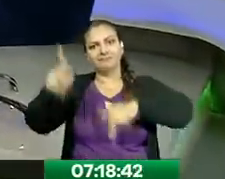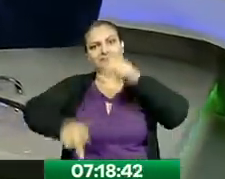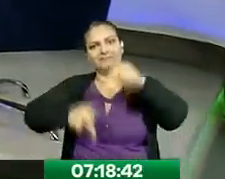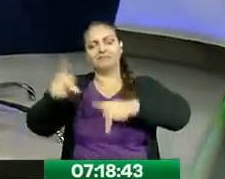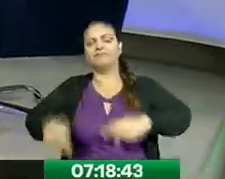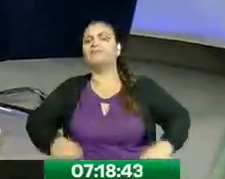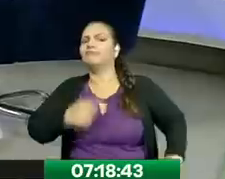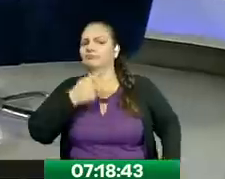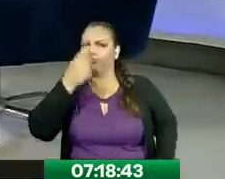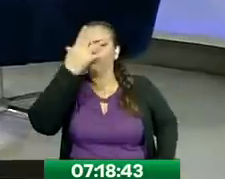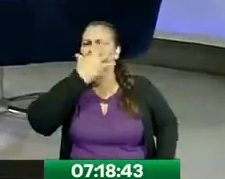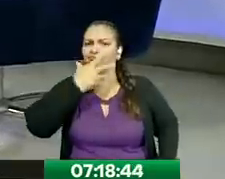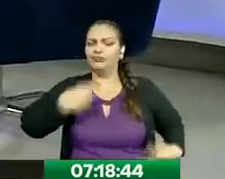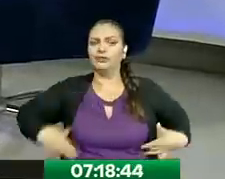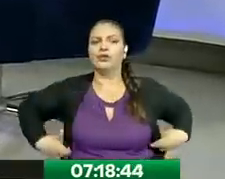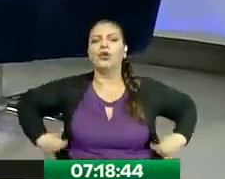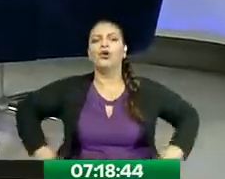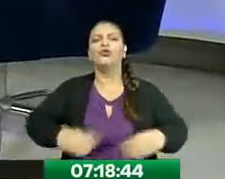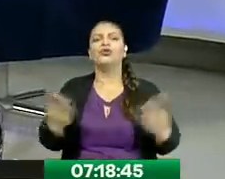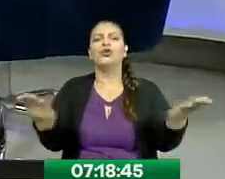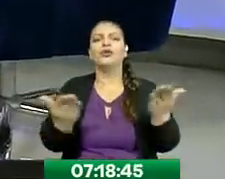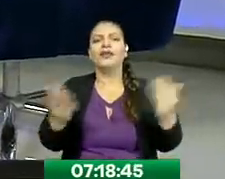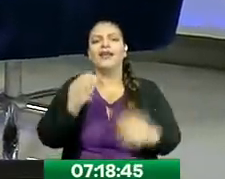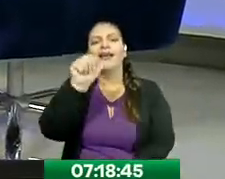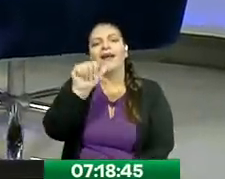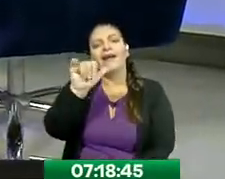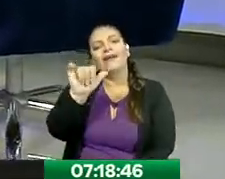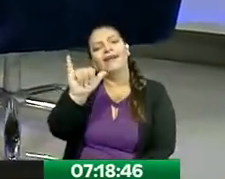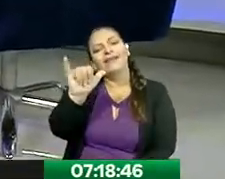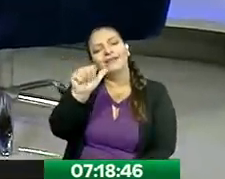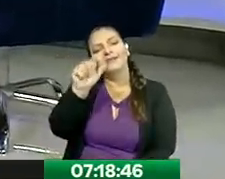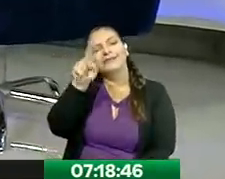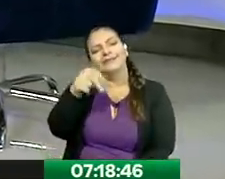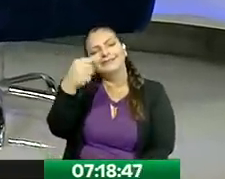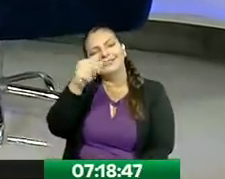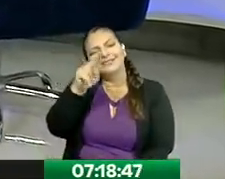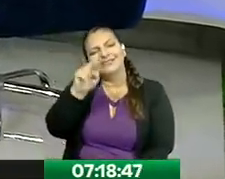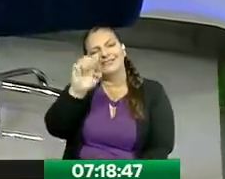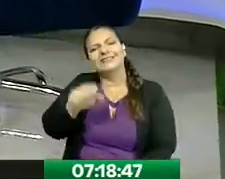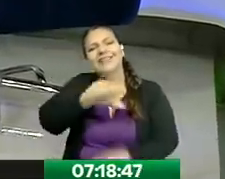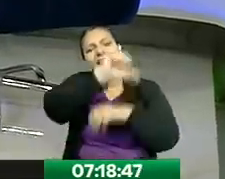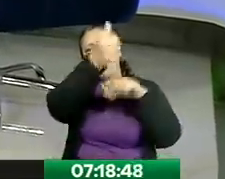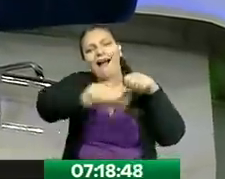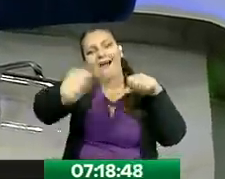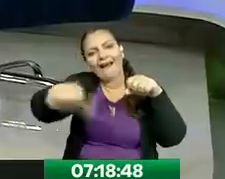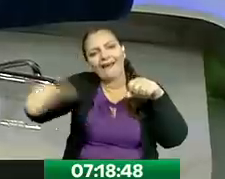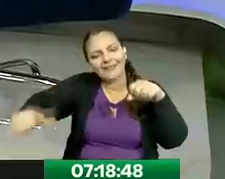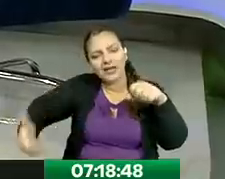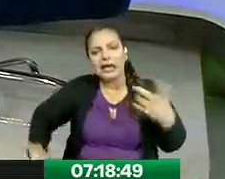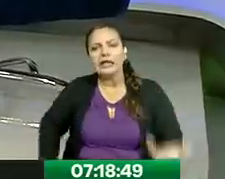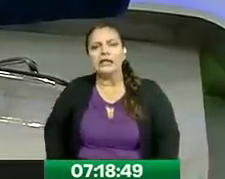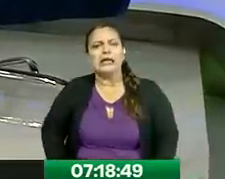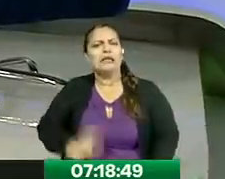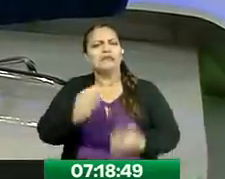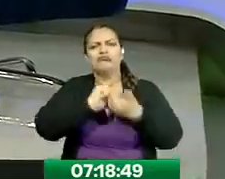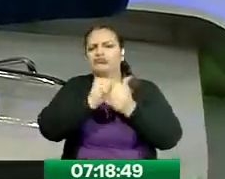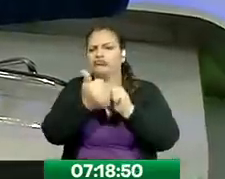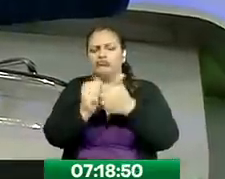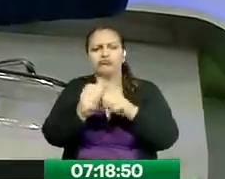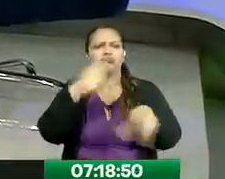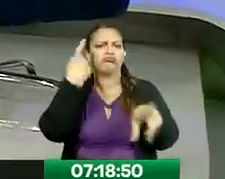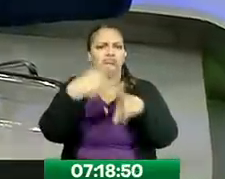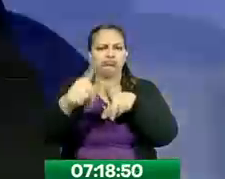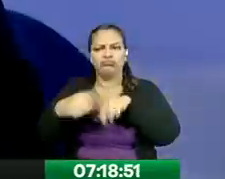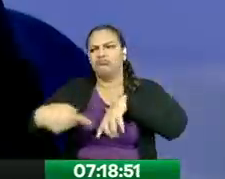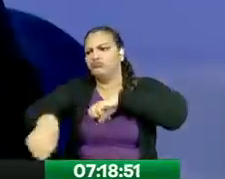feriado y dayang a degustar su gastronomía y también ahora el pelado hacer buceo snorkeling ya muchas